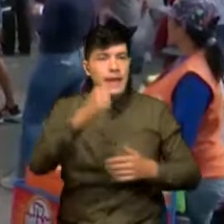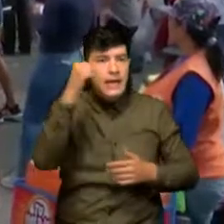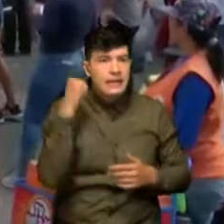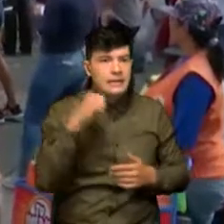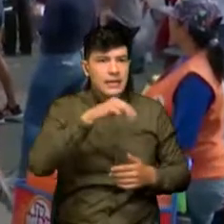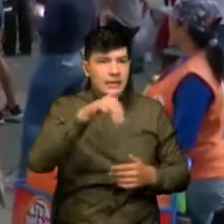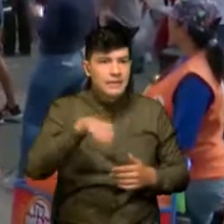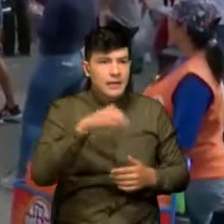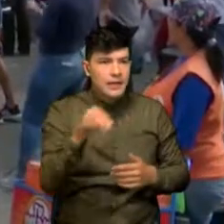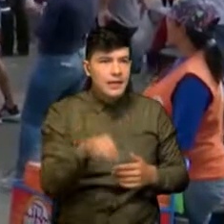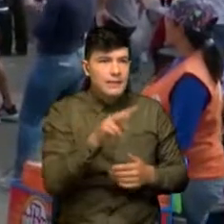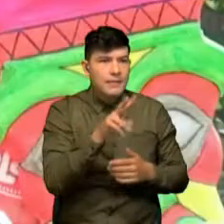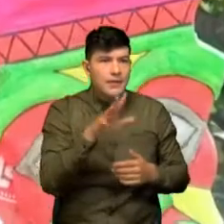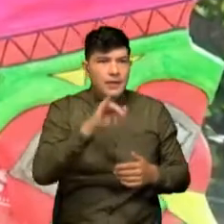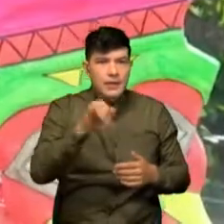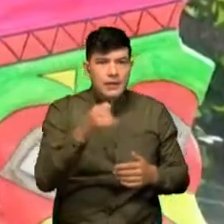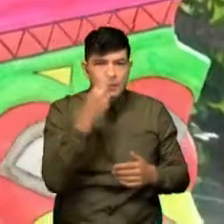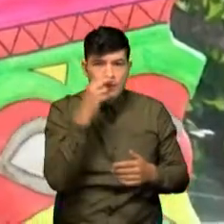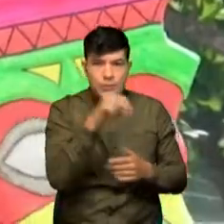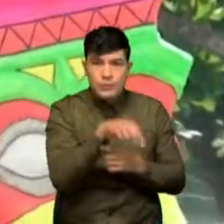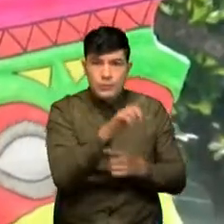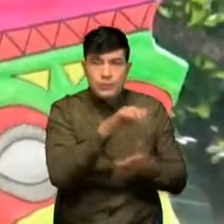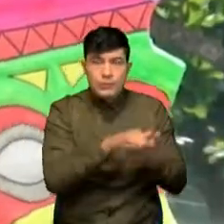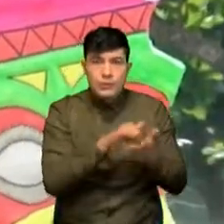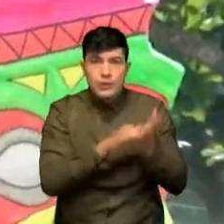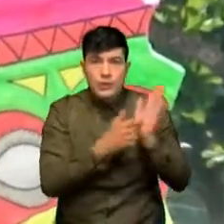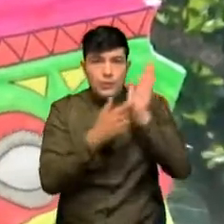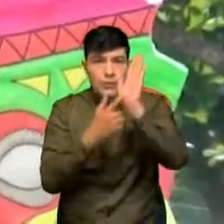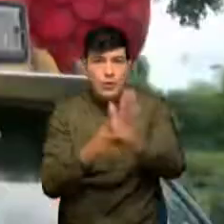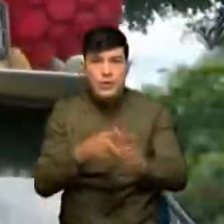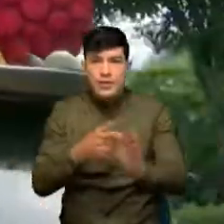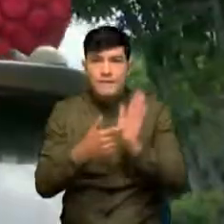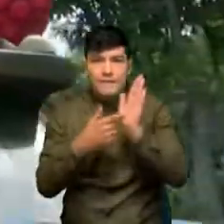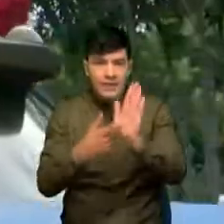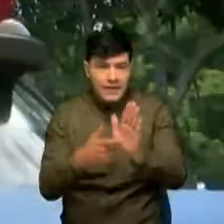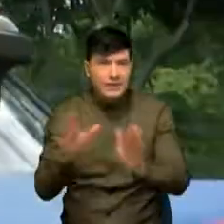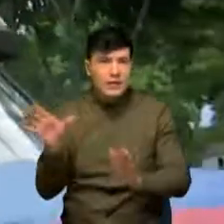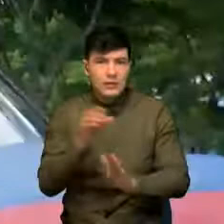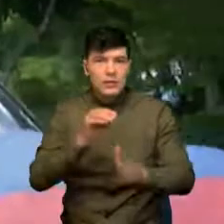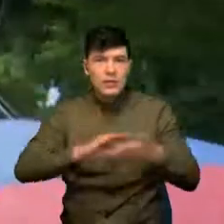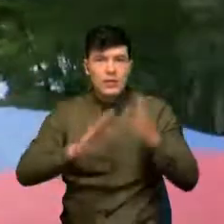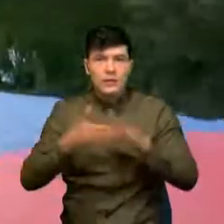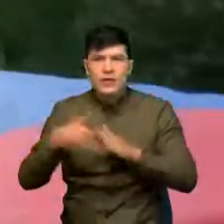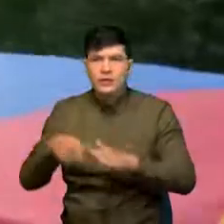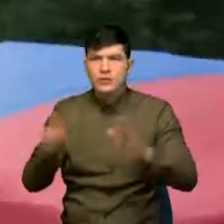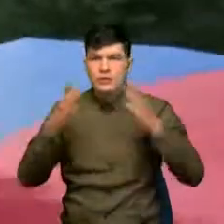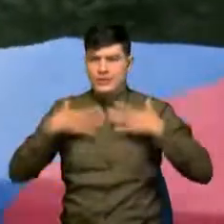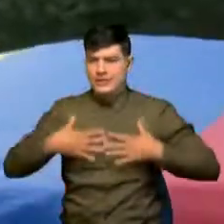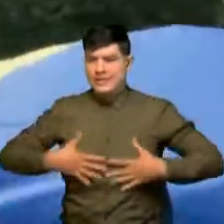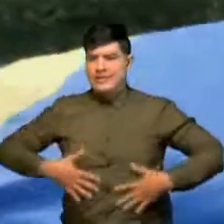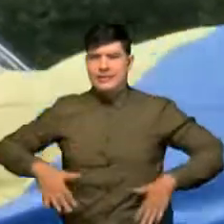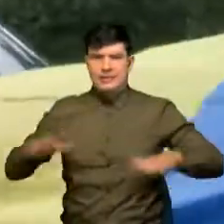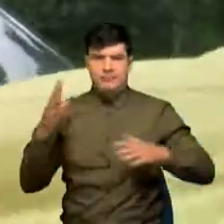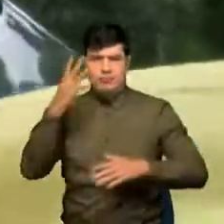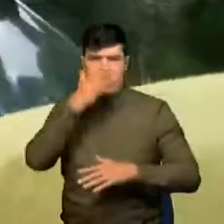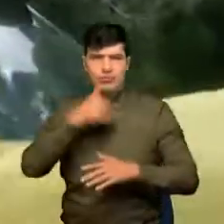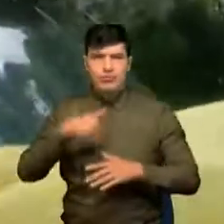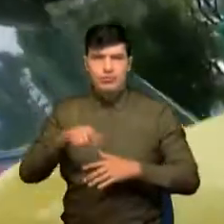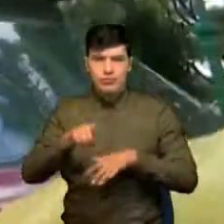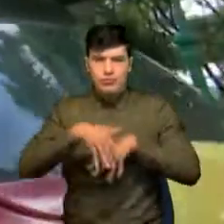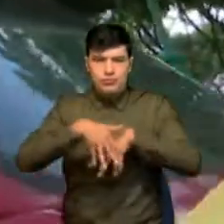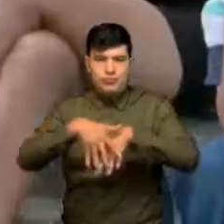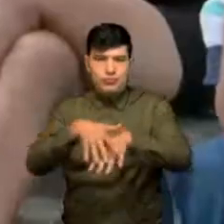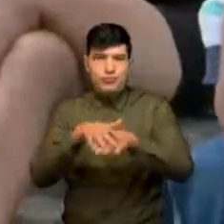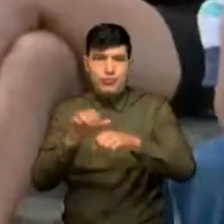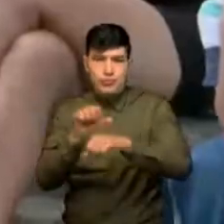de junio, las candidatas al reinado de Piedecuesta mostraron ante la comunidad sus trajes de fantasía en el desfile de carrozas, evento que